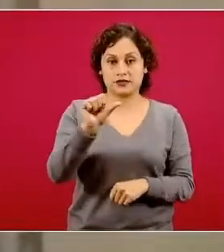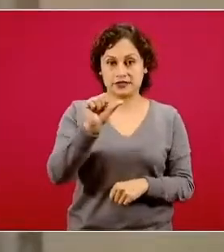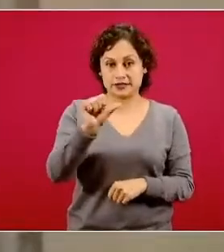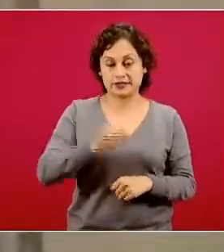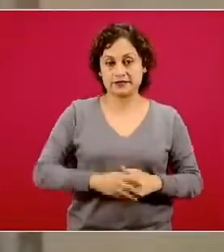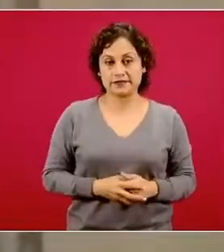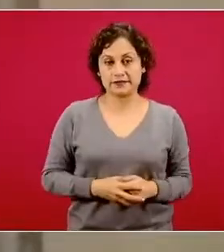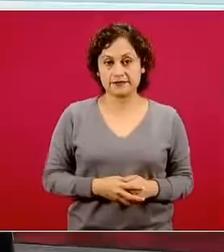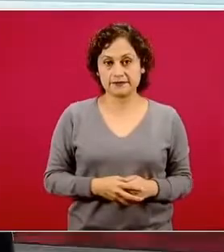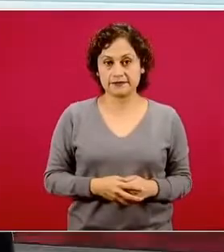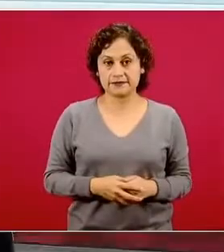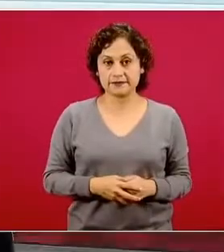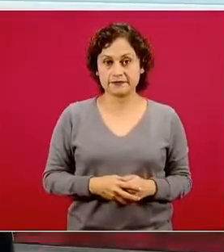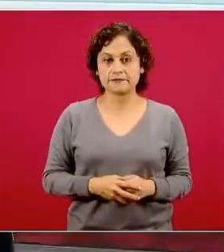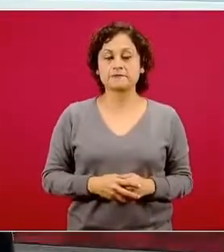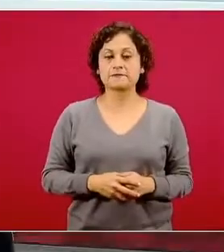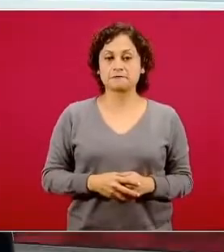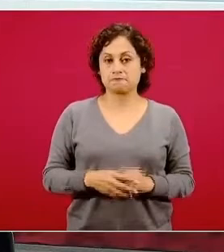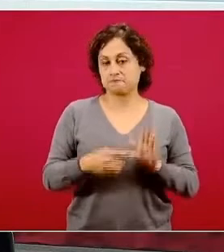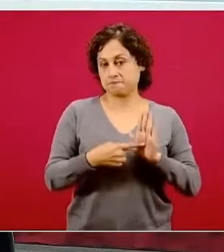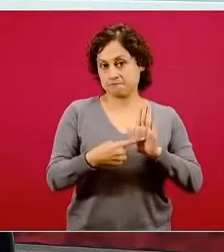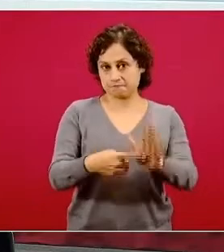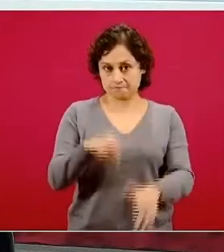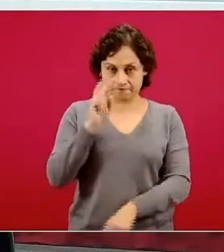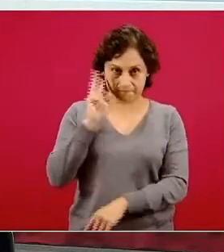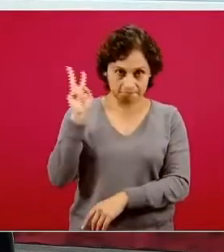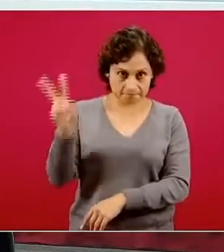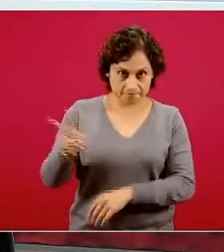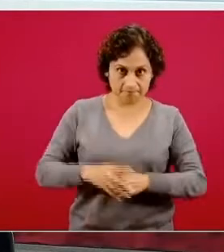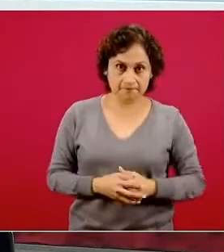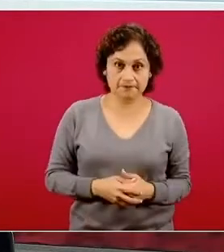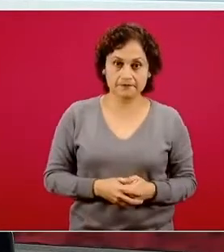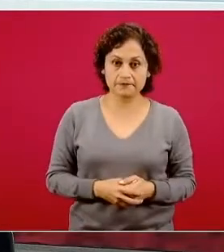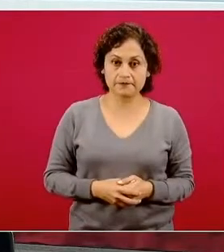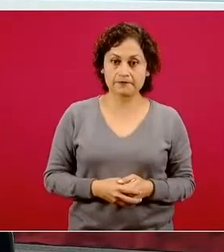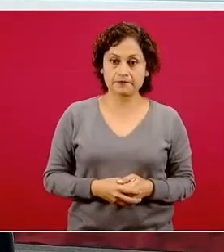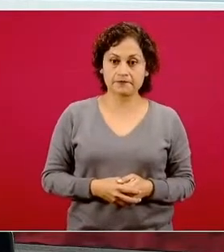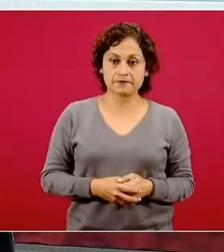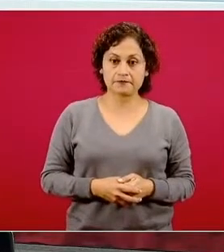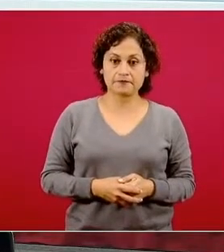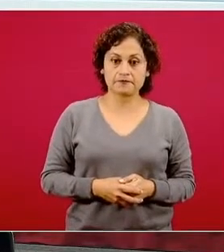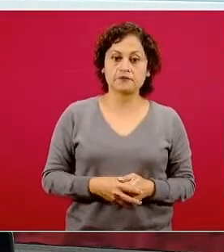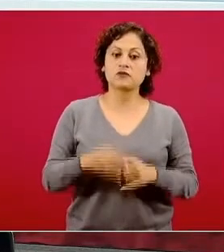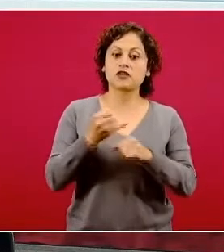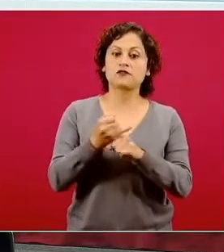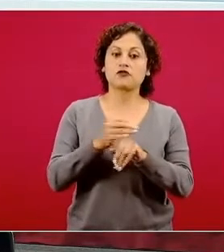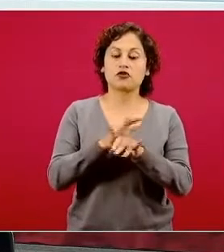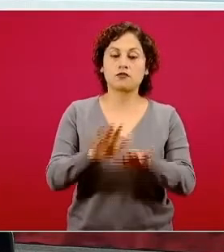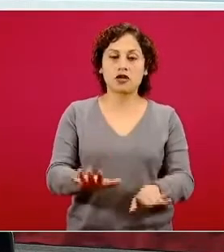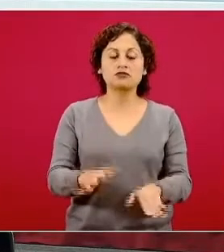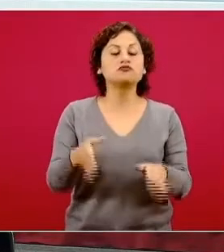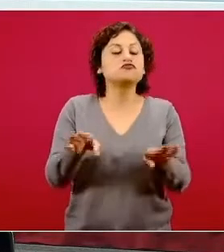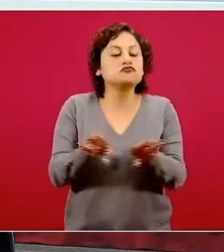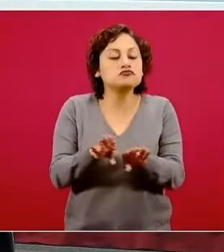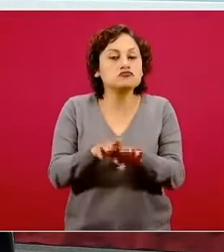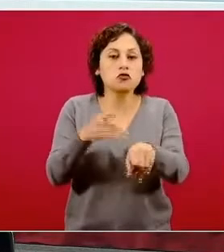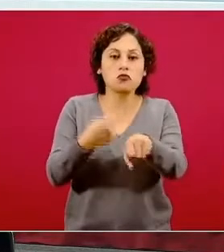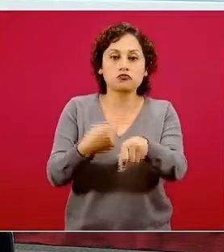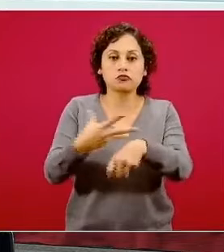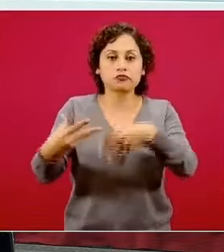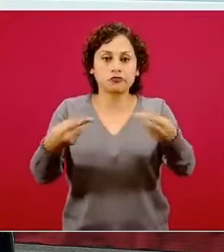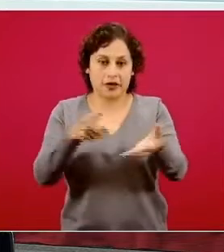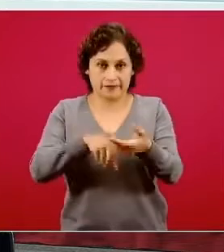y vamos a empezar con los datos sobre la epidemia de coronavirus en nuestro